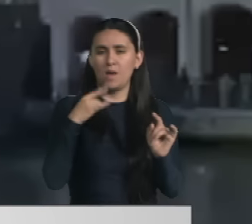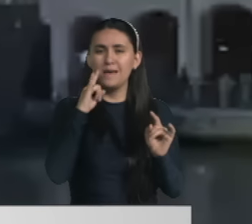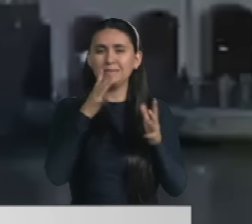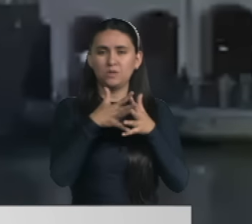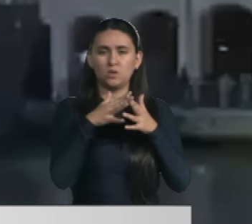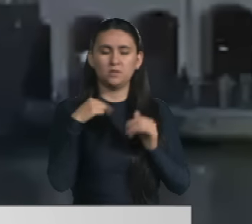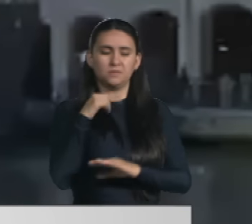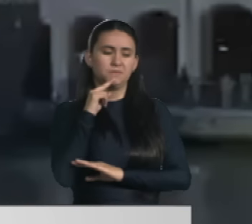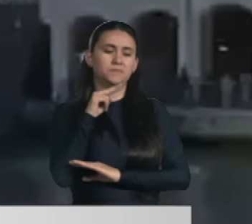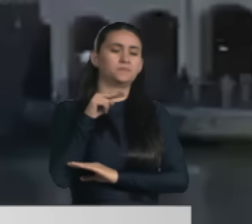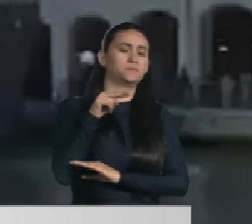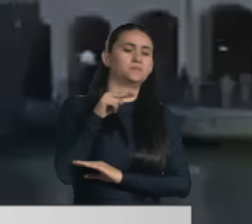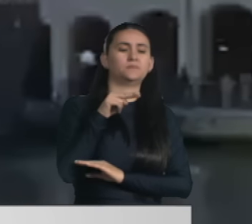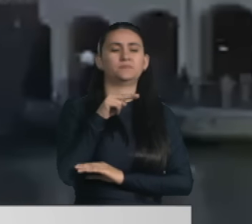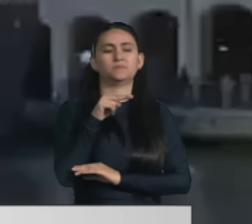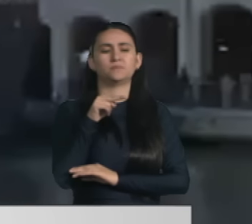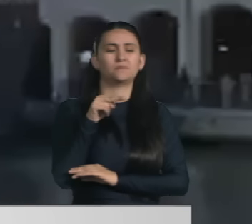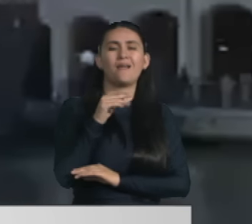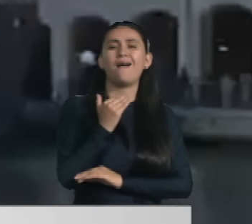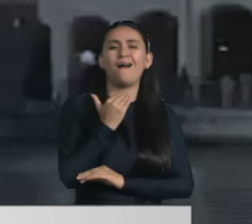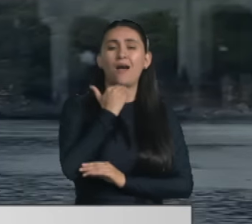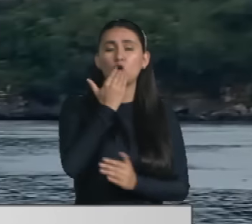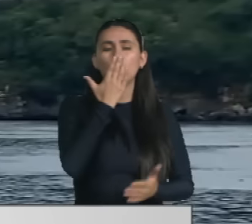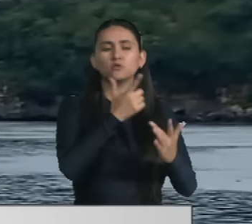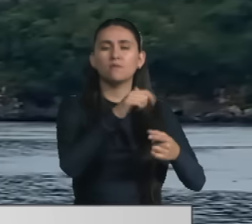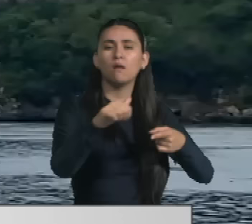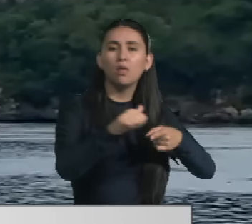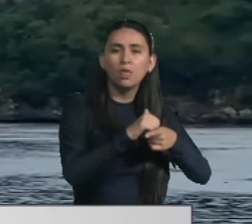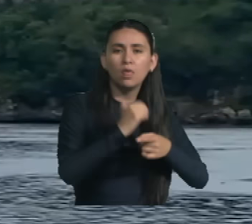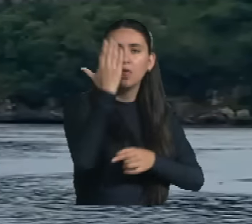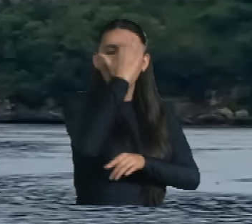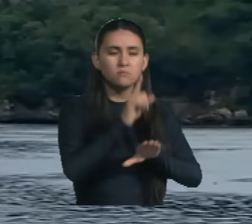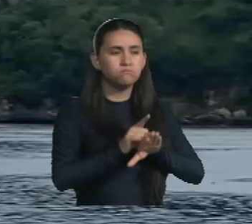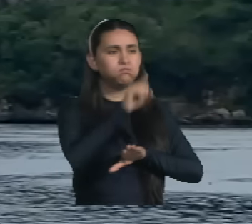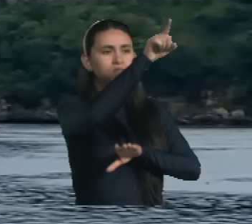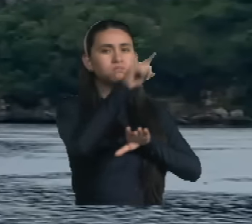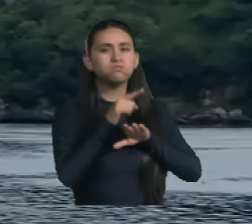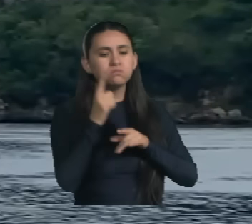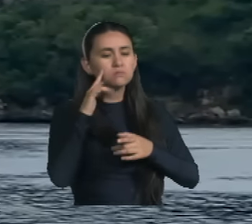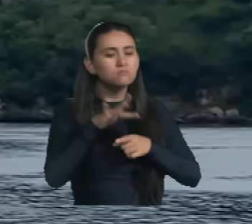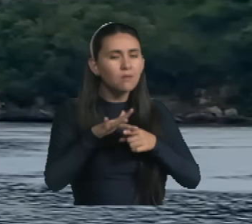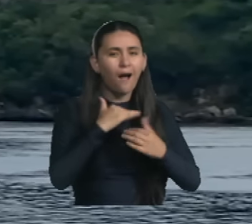de los países, pues se cree que realizarán ejercicios militares con misiles.